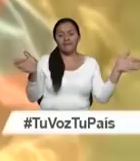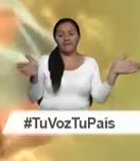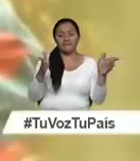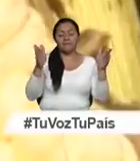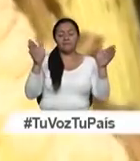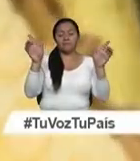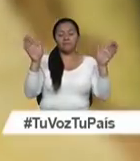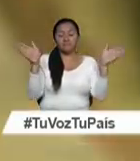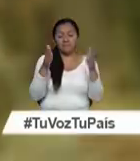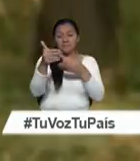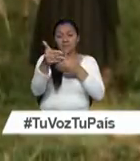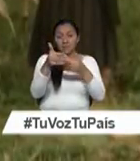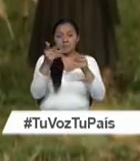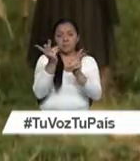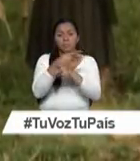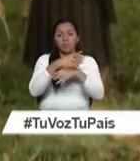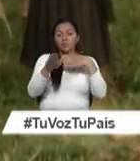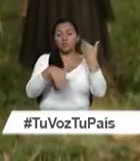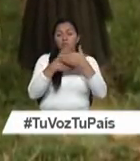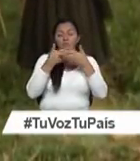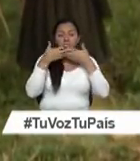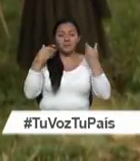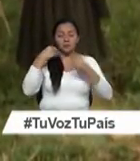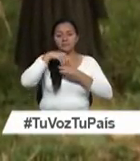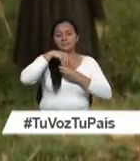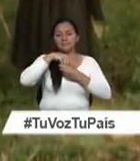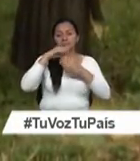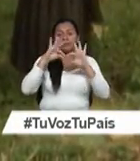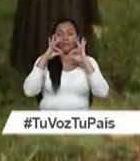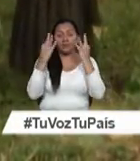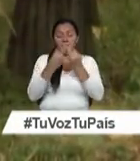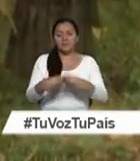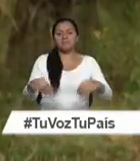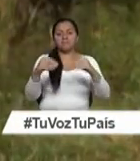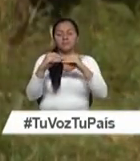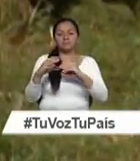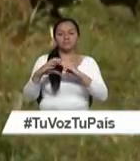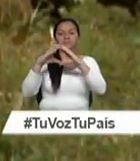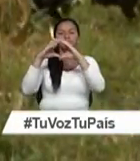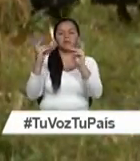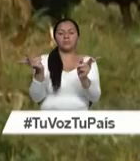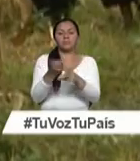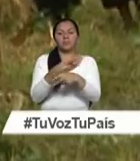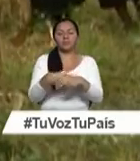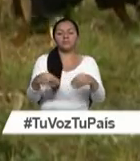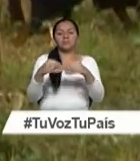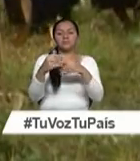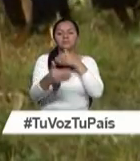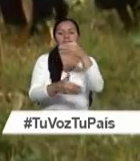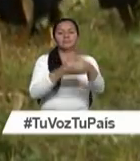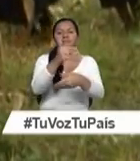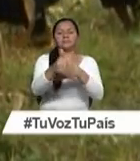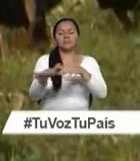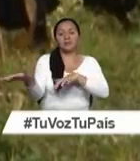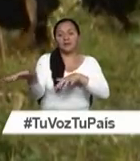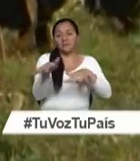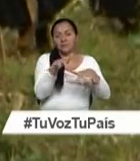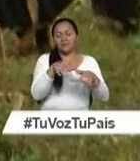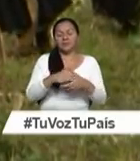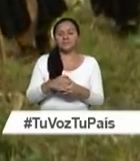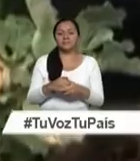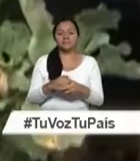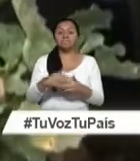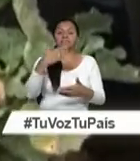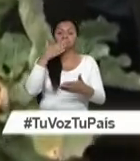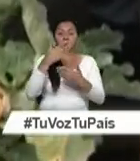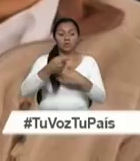medianos productores mejorarán sus ingresos familiares e incrementarán la producción y productividad agropecuaria. Bueno, en